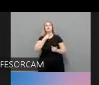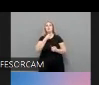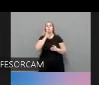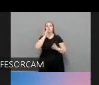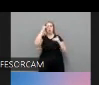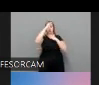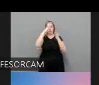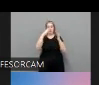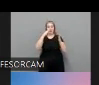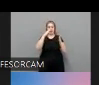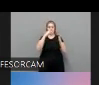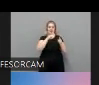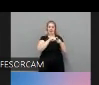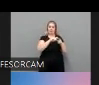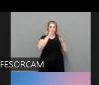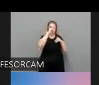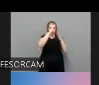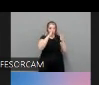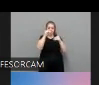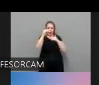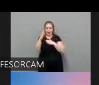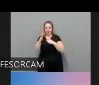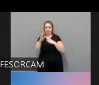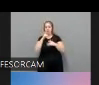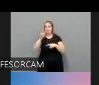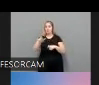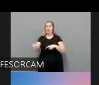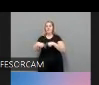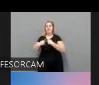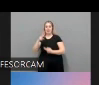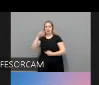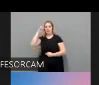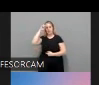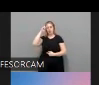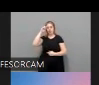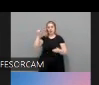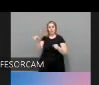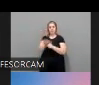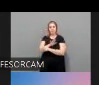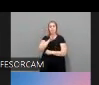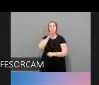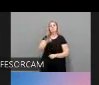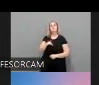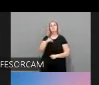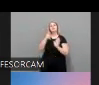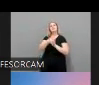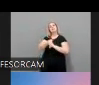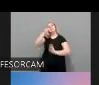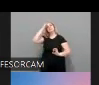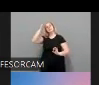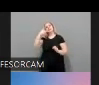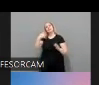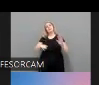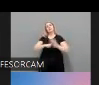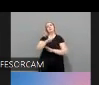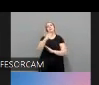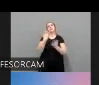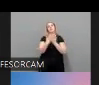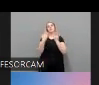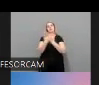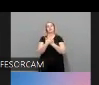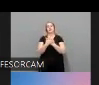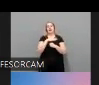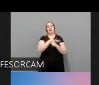los aspectos que suelen preocupar a las familias y además también porque describe el desarrollo mezclando hitos de diferentes